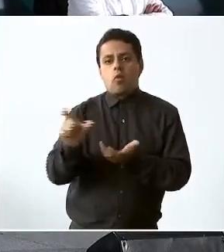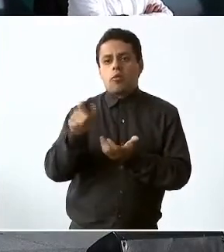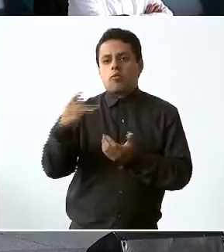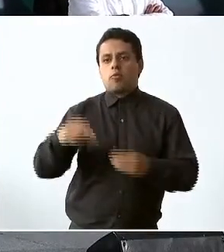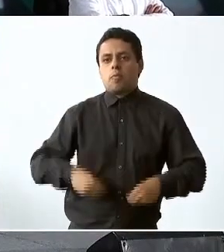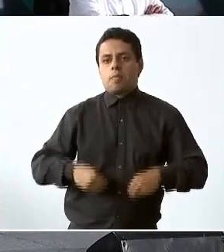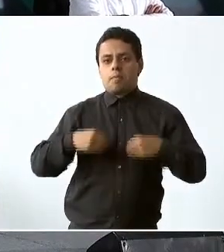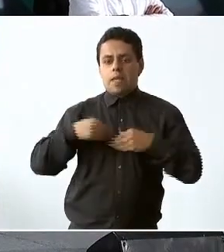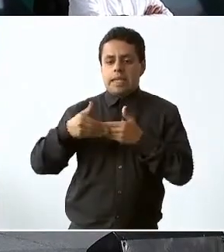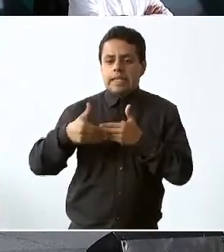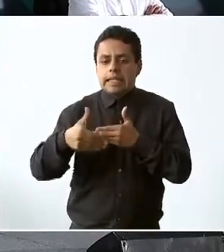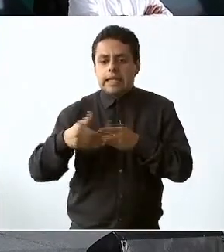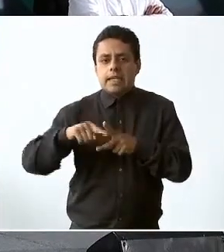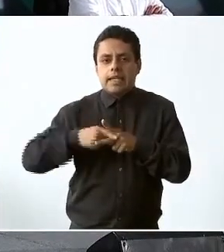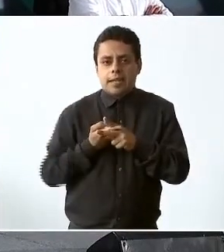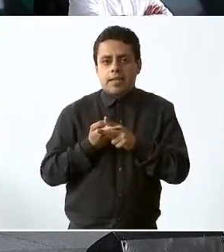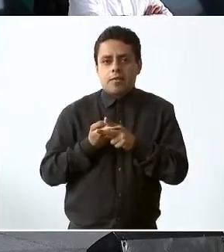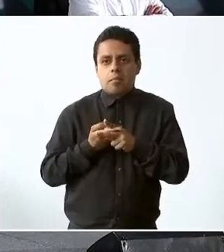vida pública.